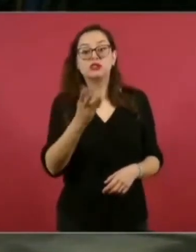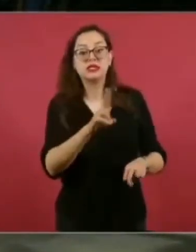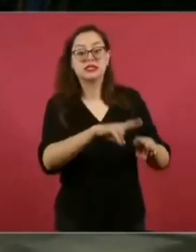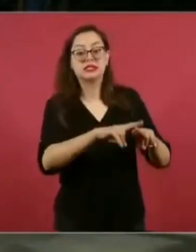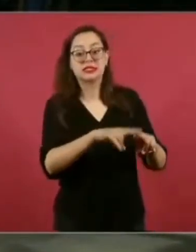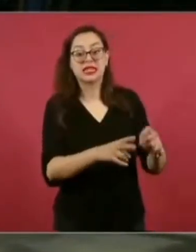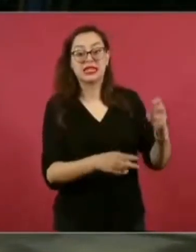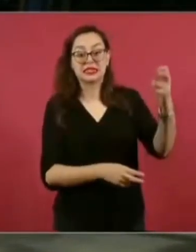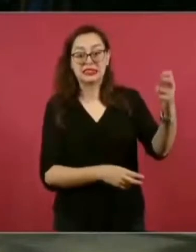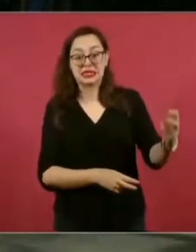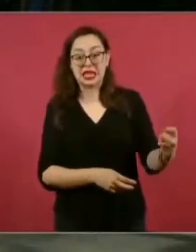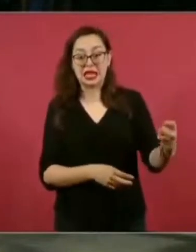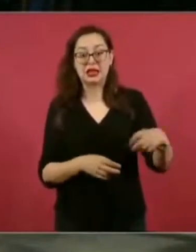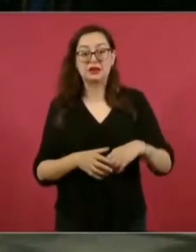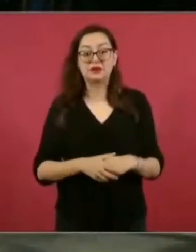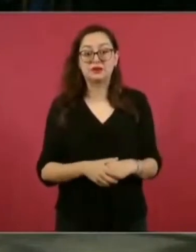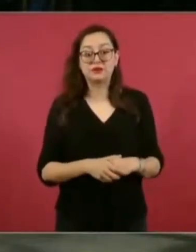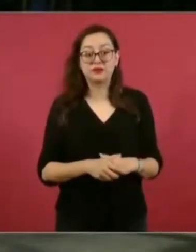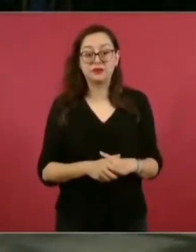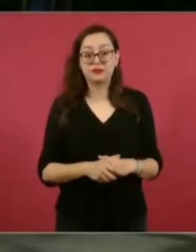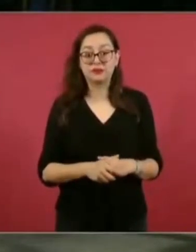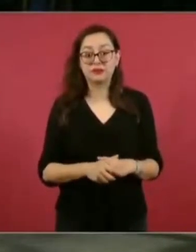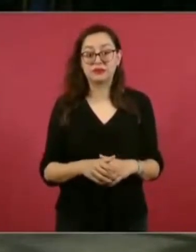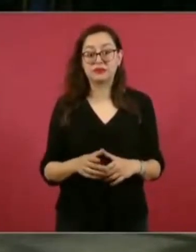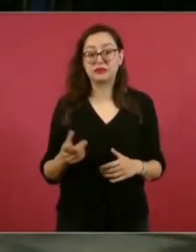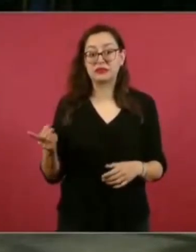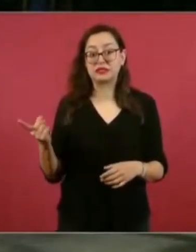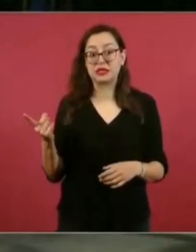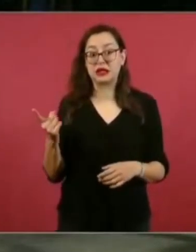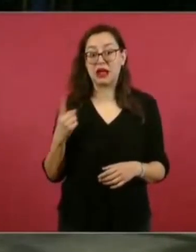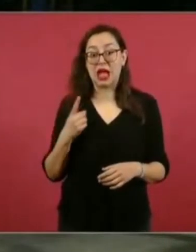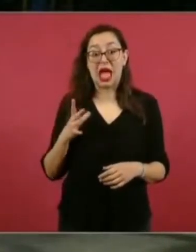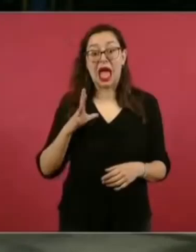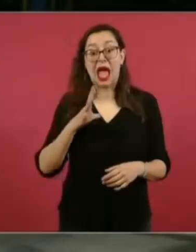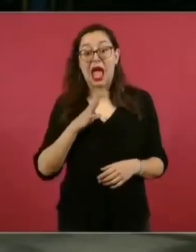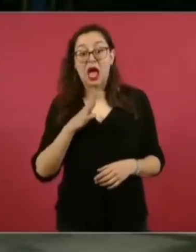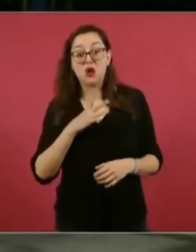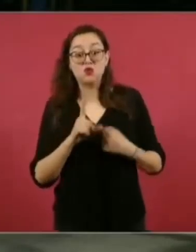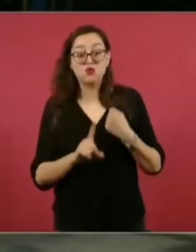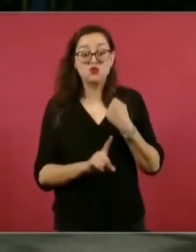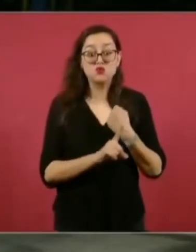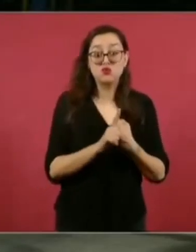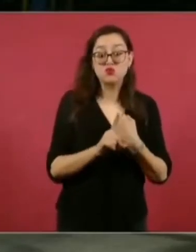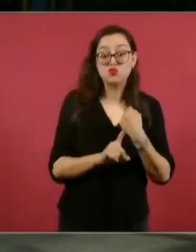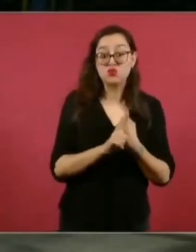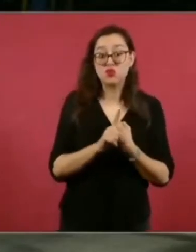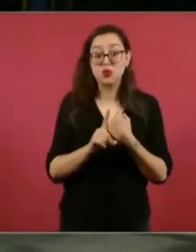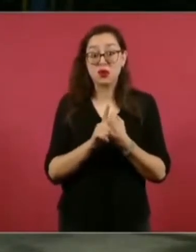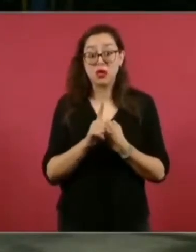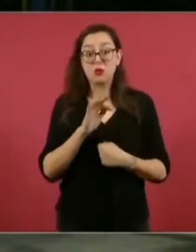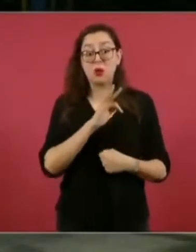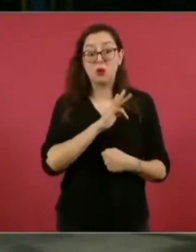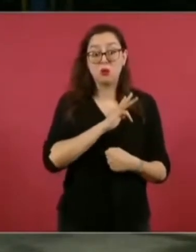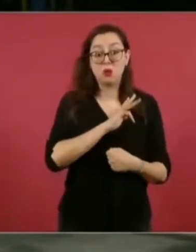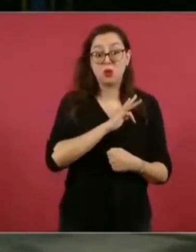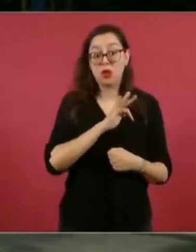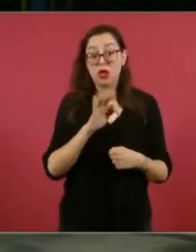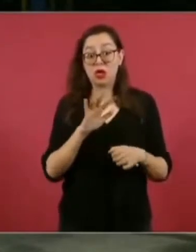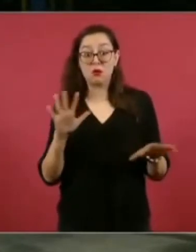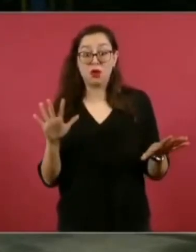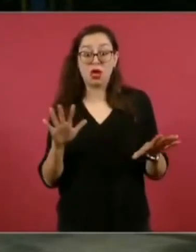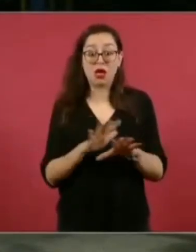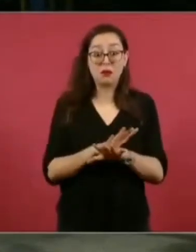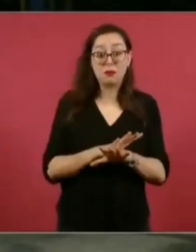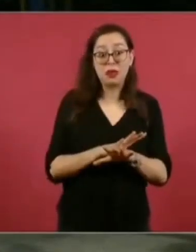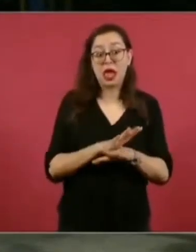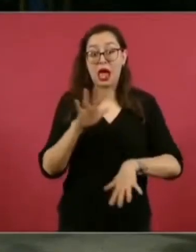el reportero y le dice, oiga, hay un problema en la transmisión, ¿me podría acompañar a hacerlo en YouTube? Usted sabe que a